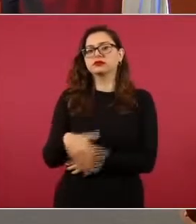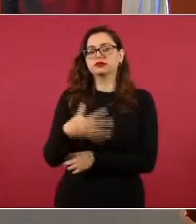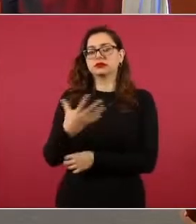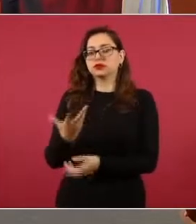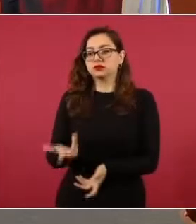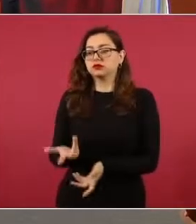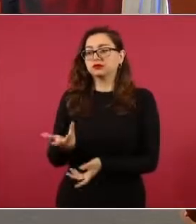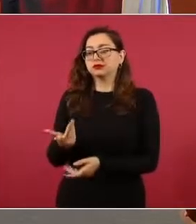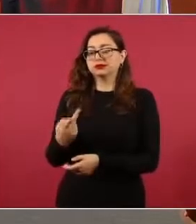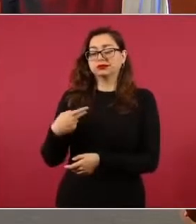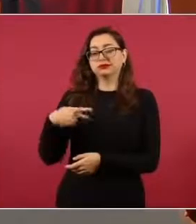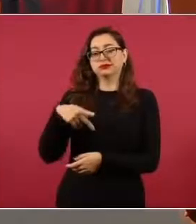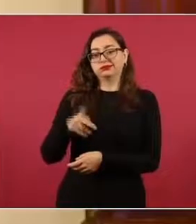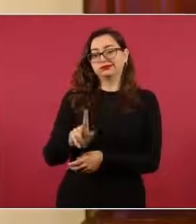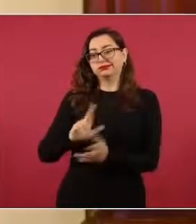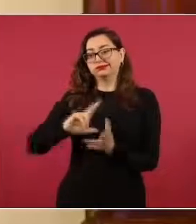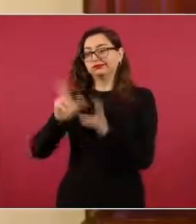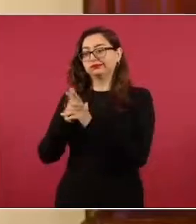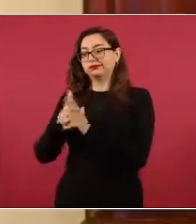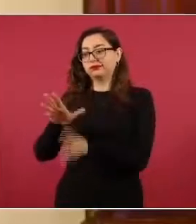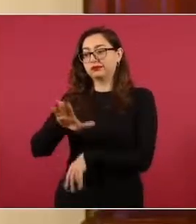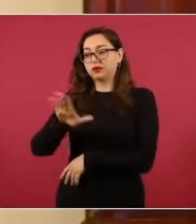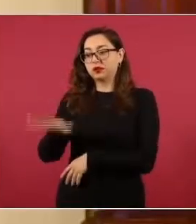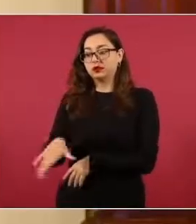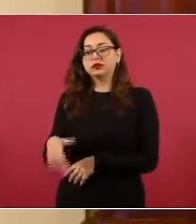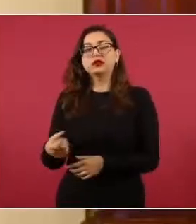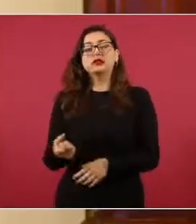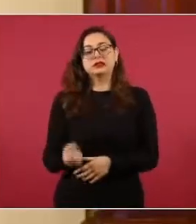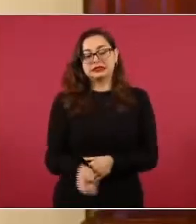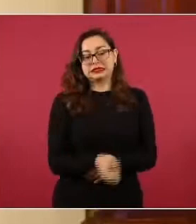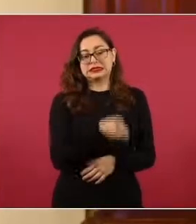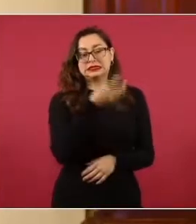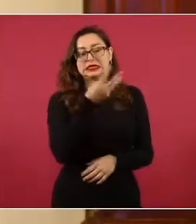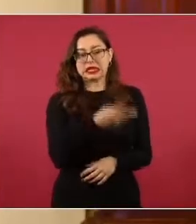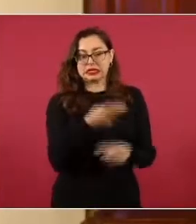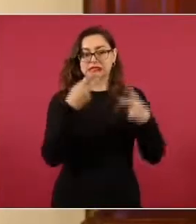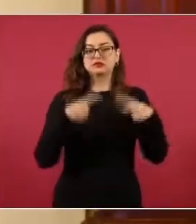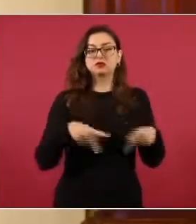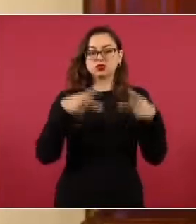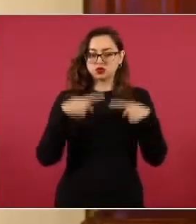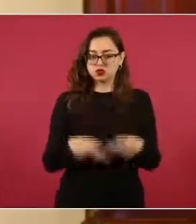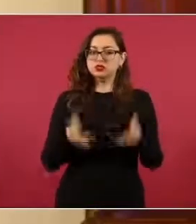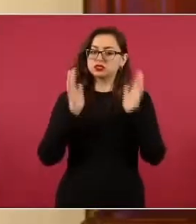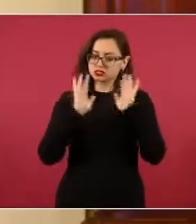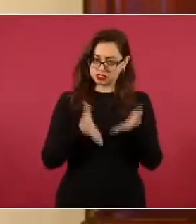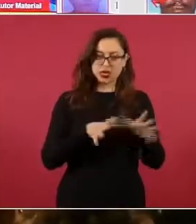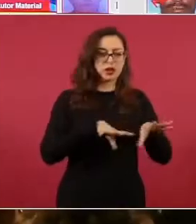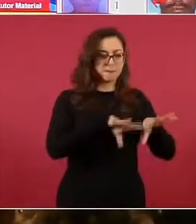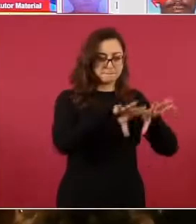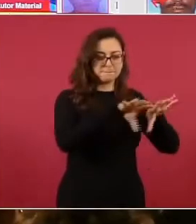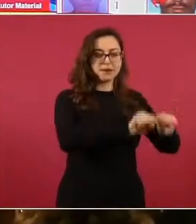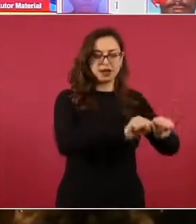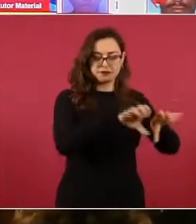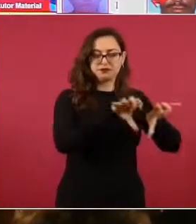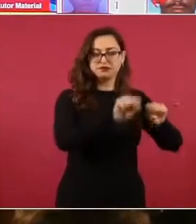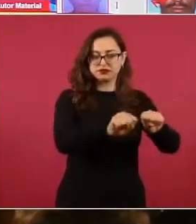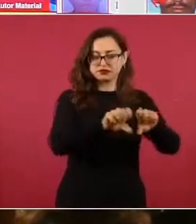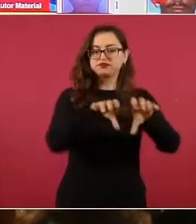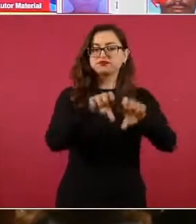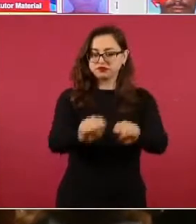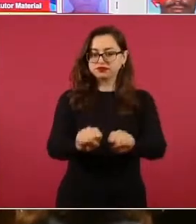3 individuos, entre ellos el autor material, y otros 2 sujetos copartícipes. Se libró orden de